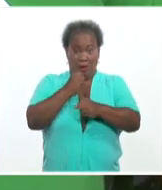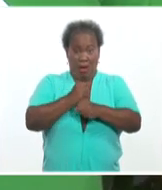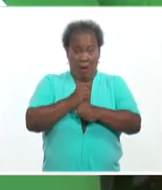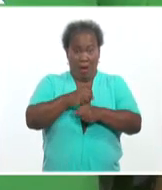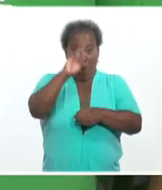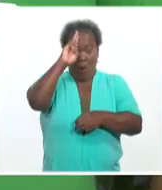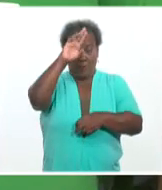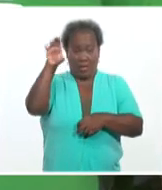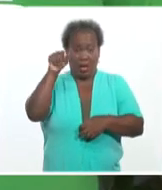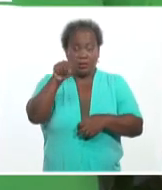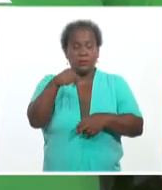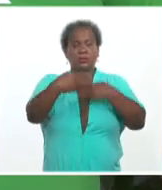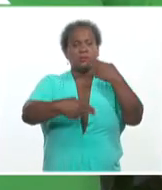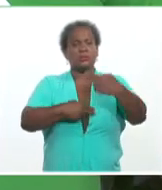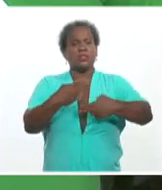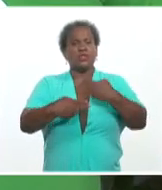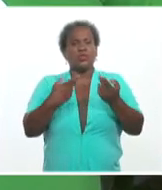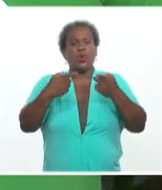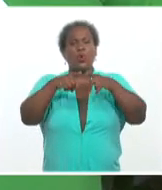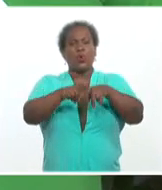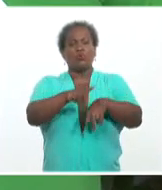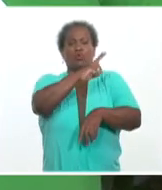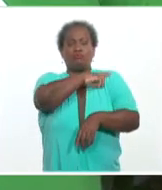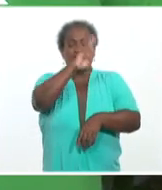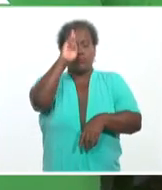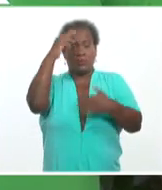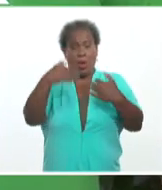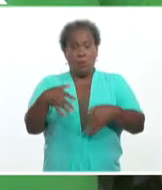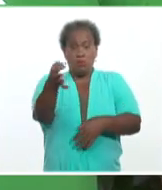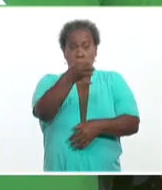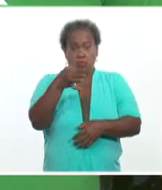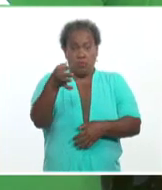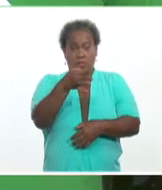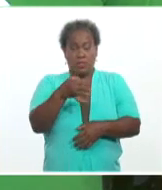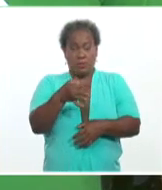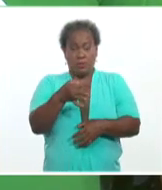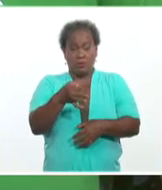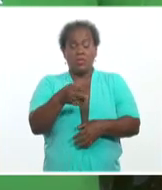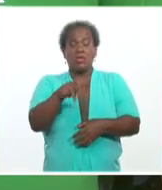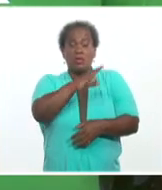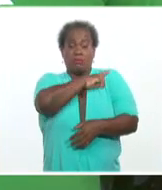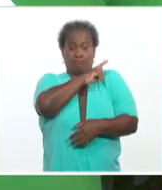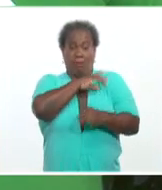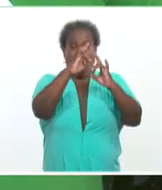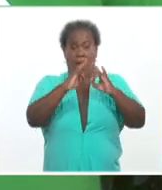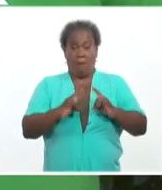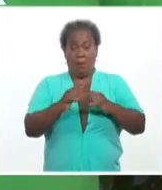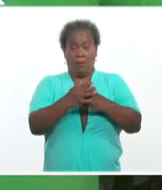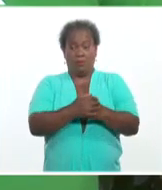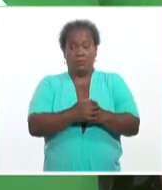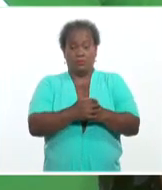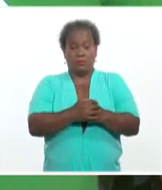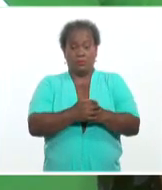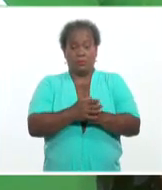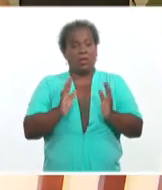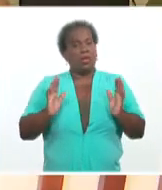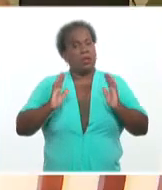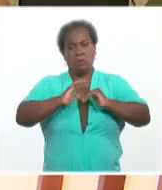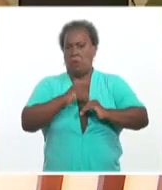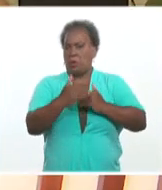protocolo en conjunto con la dirección de salud del municipio y la dirección de camping que hasta ahora no ha habido ningún